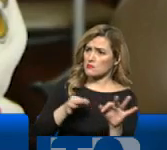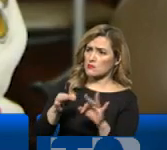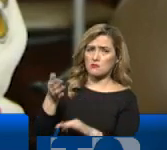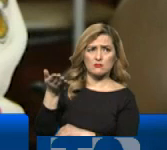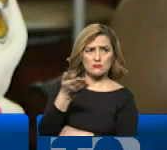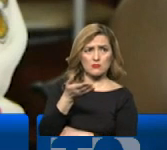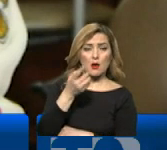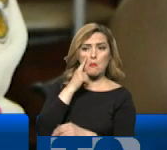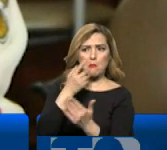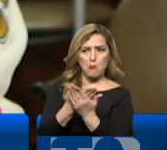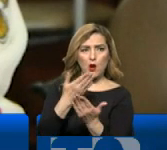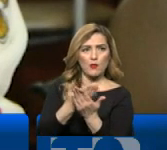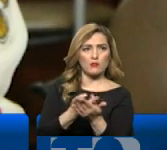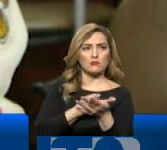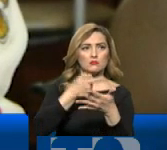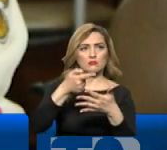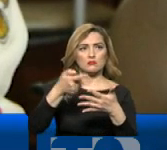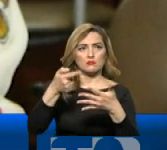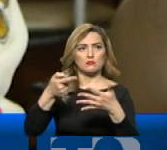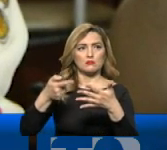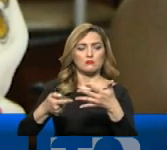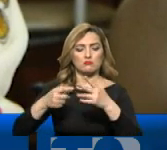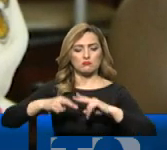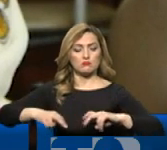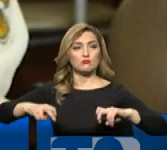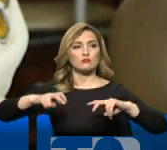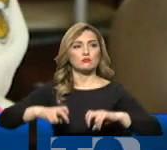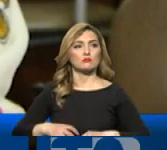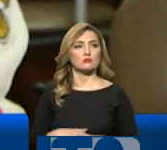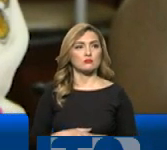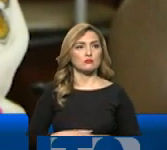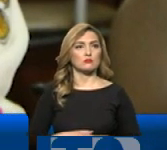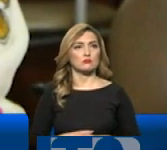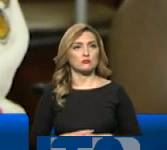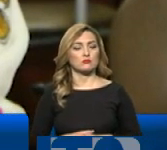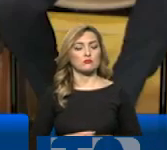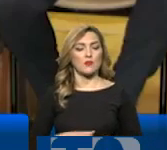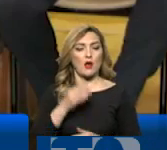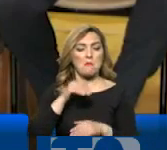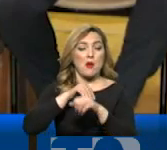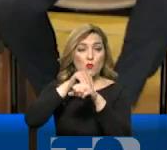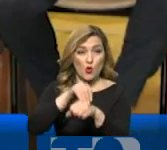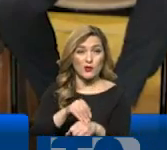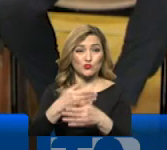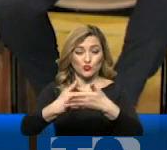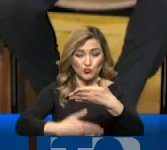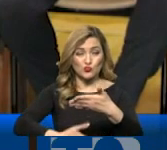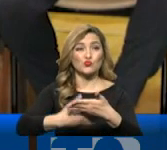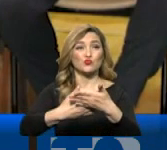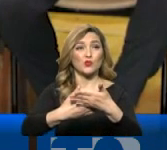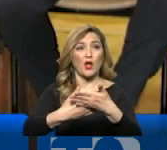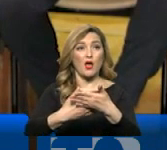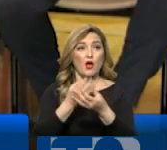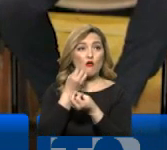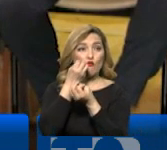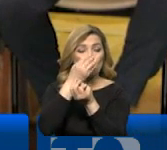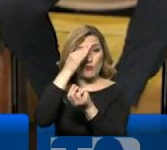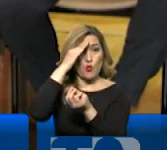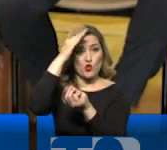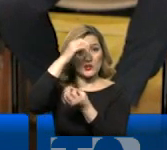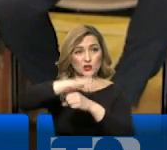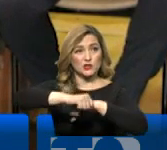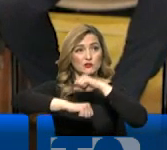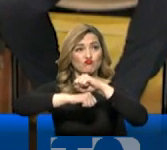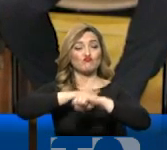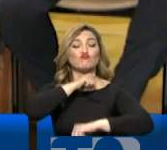de los elementos que se presentaron como parte de esta investigación, entre ellos memorandos, partes policiales de una presunta estructura